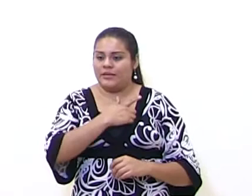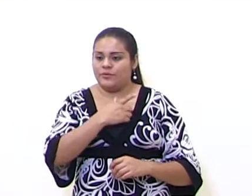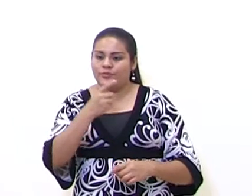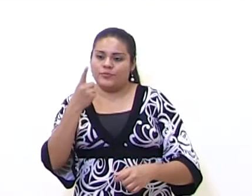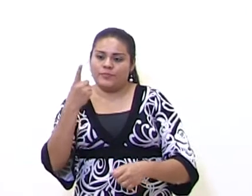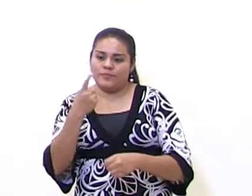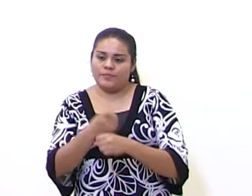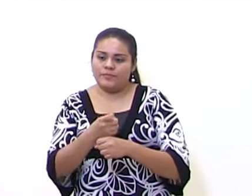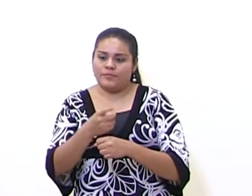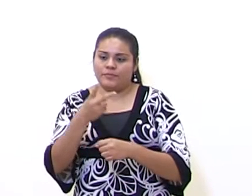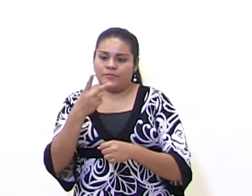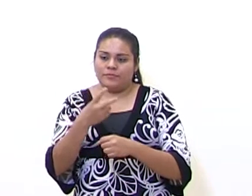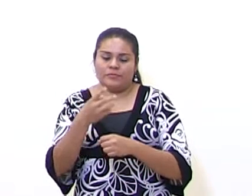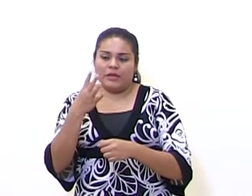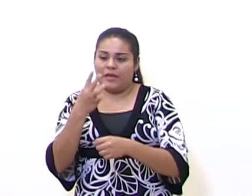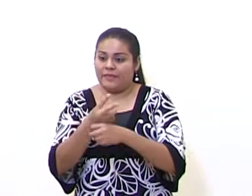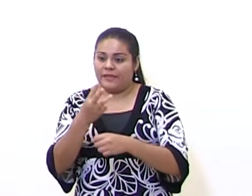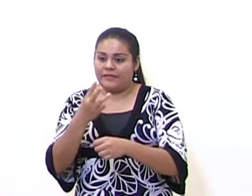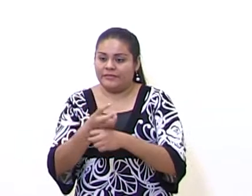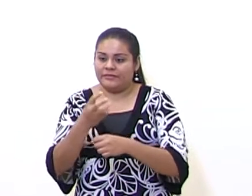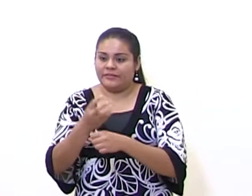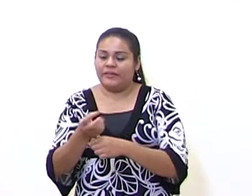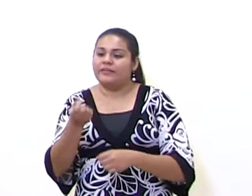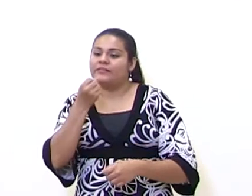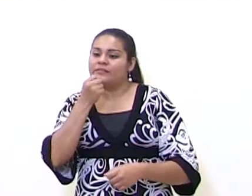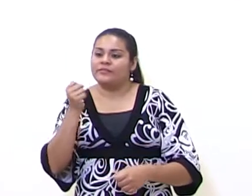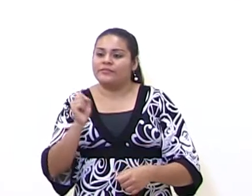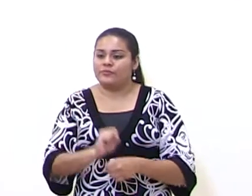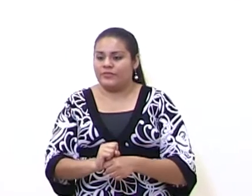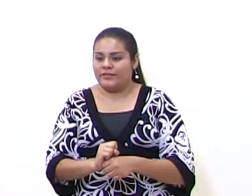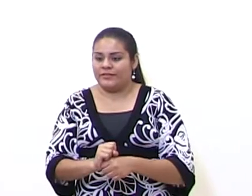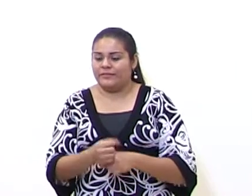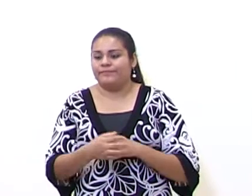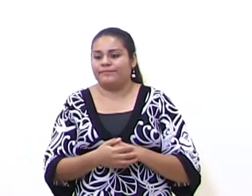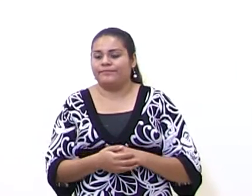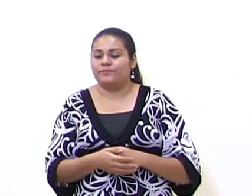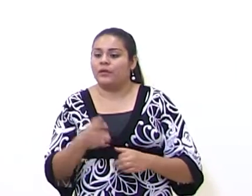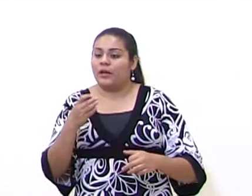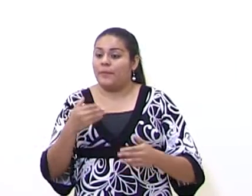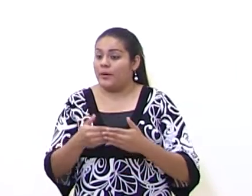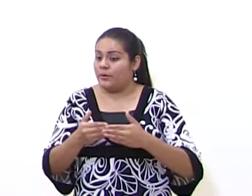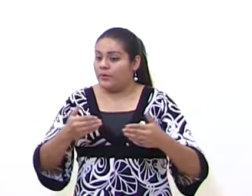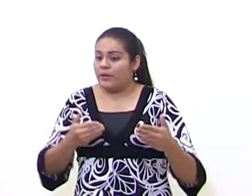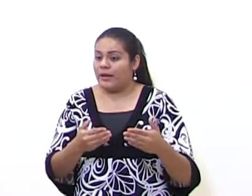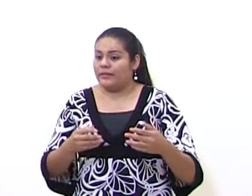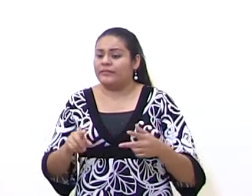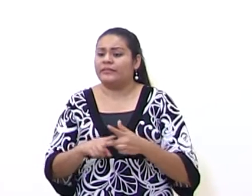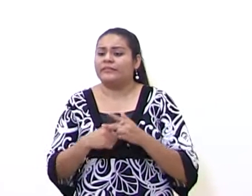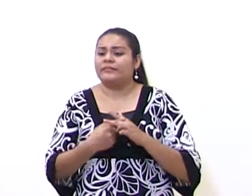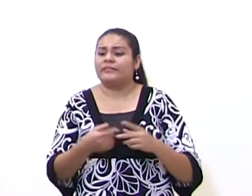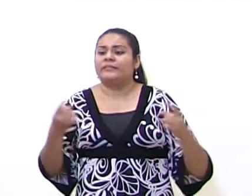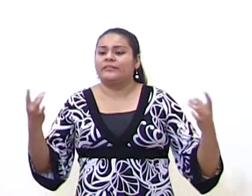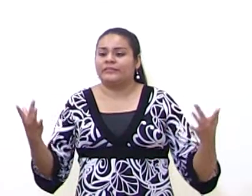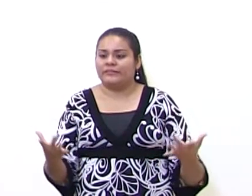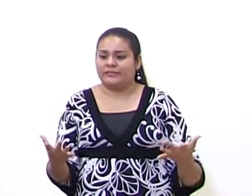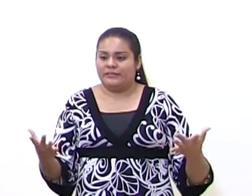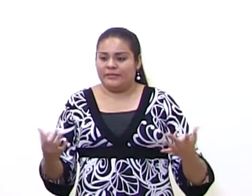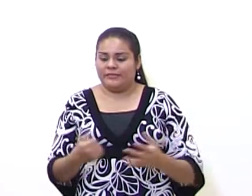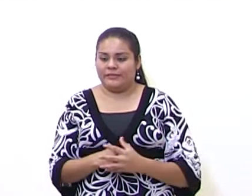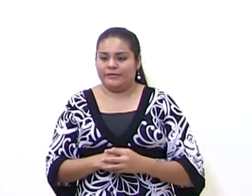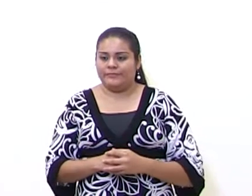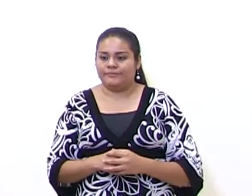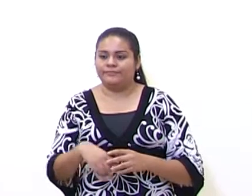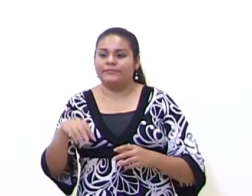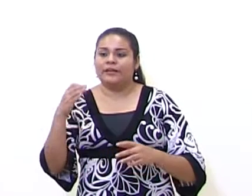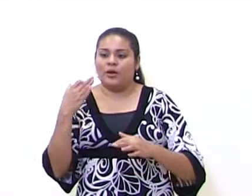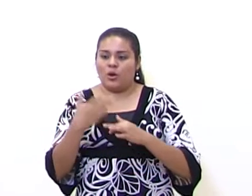nivel secundaria. Antes de iniciar, quisiera que hagamos una retroalimentación de